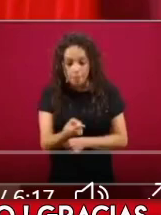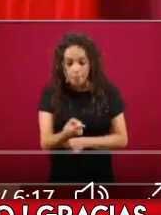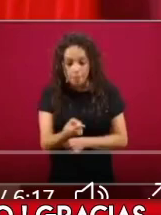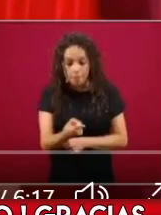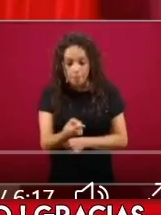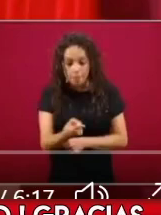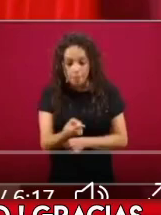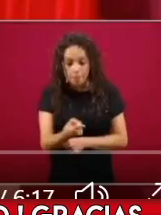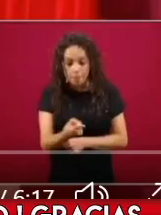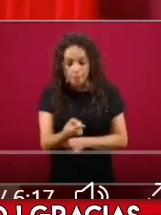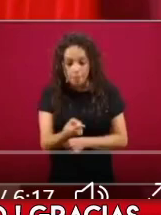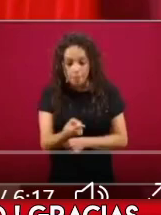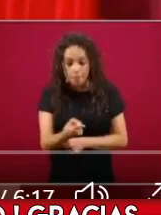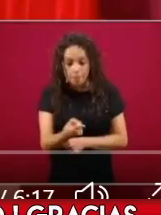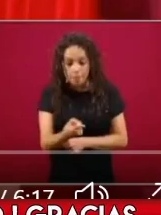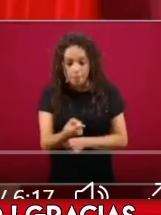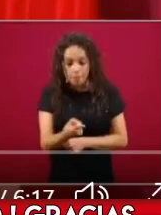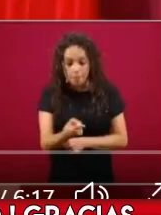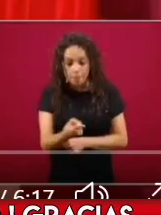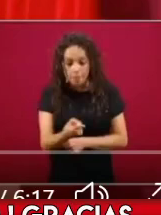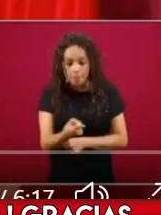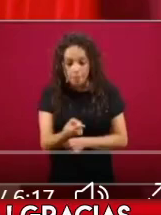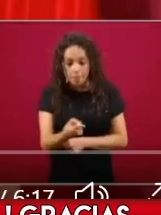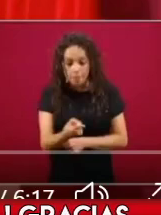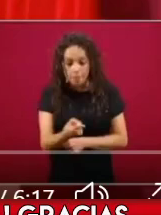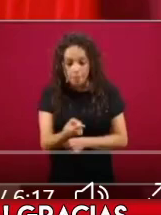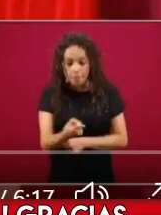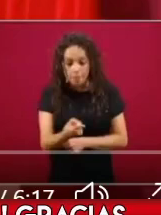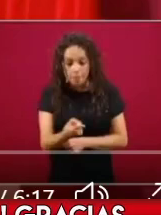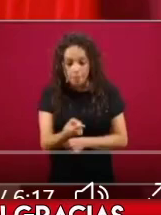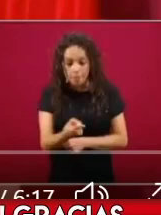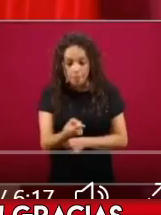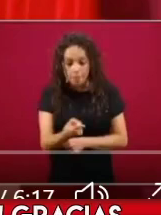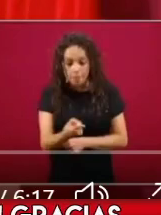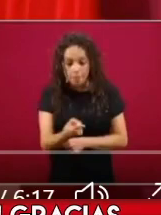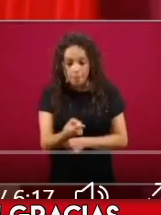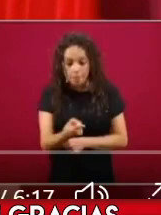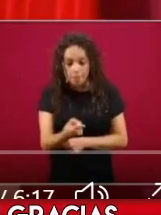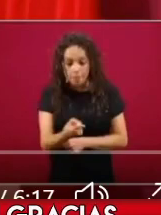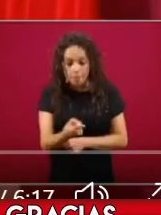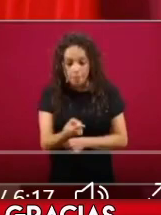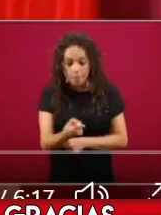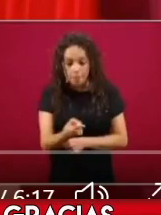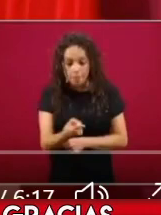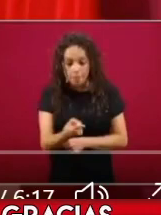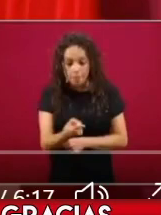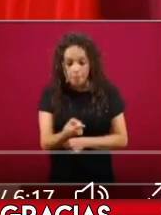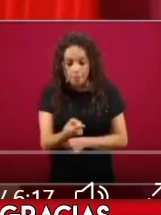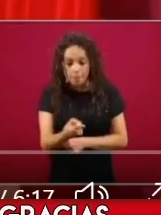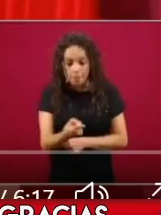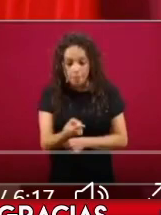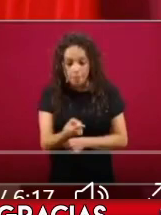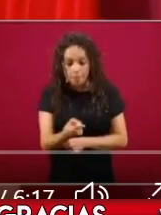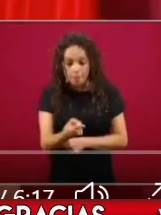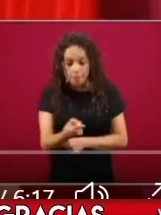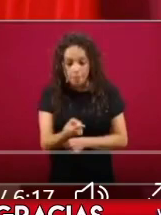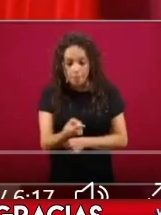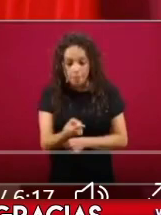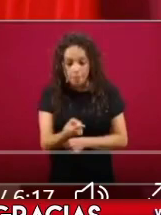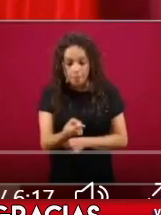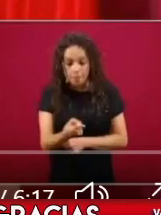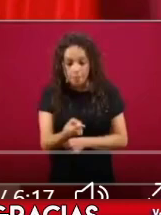nos sacaría de esto todos queremos ya salir de una manera como como era antes